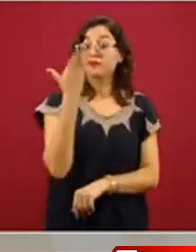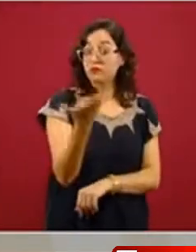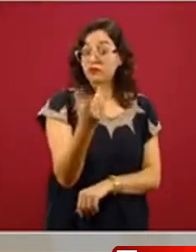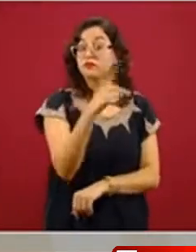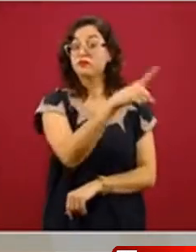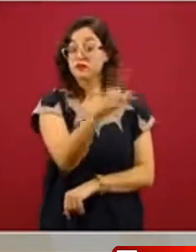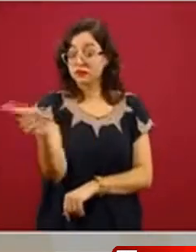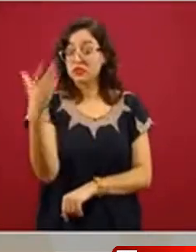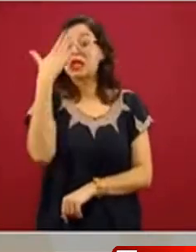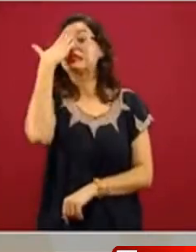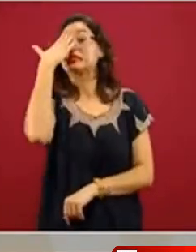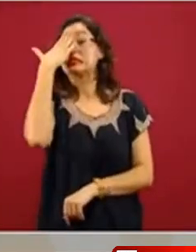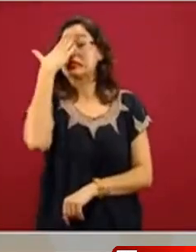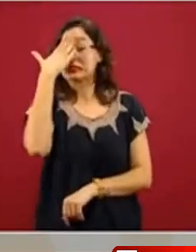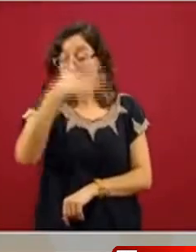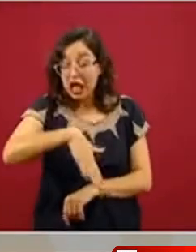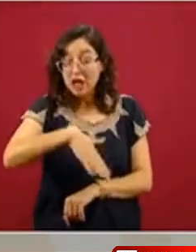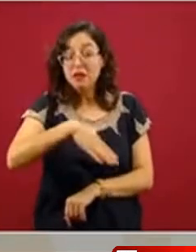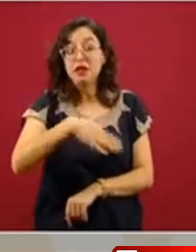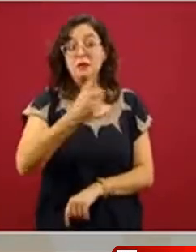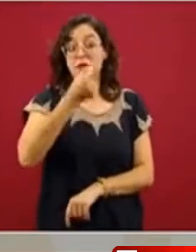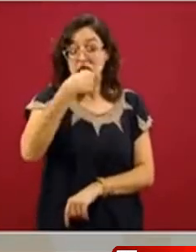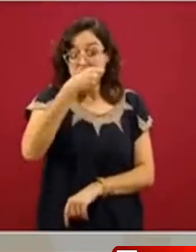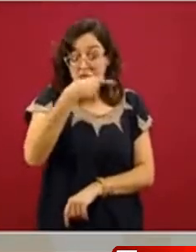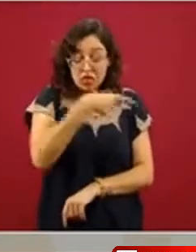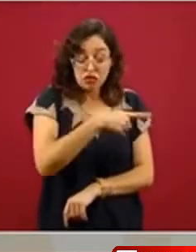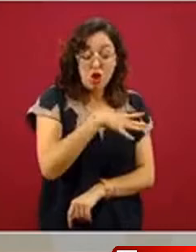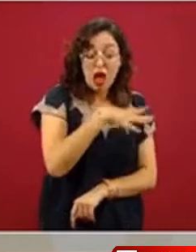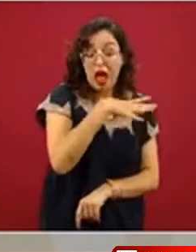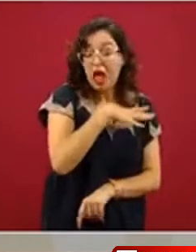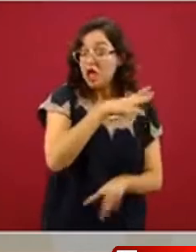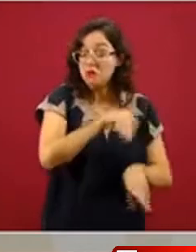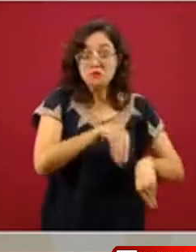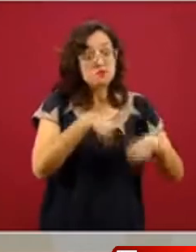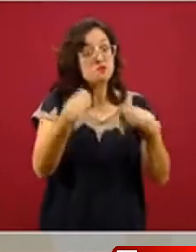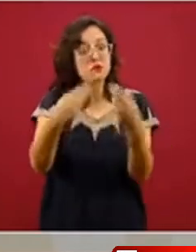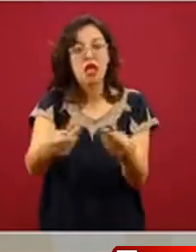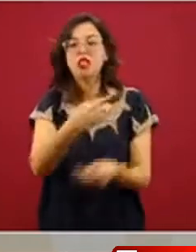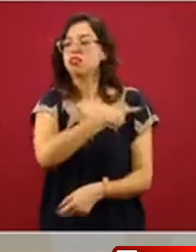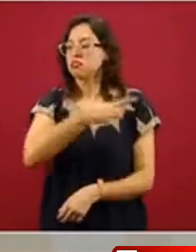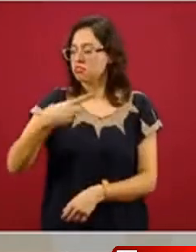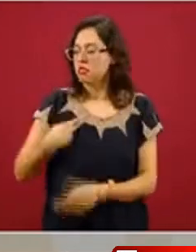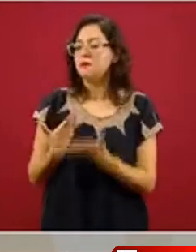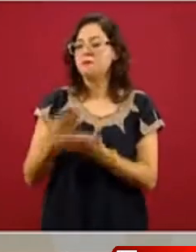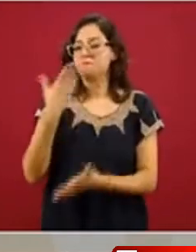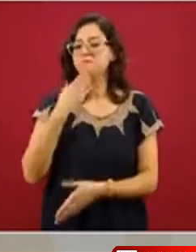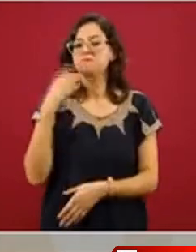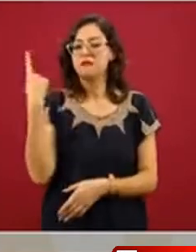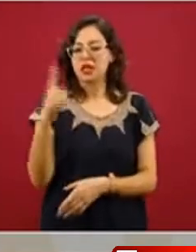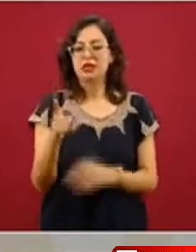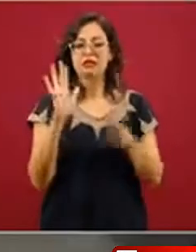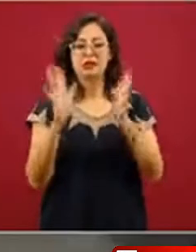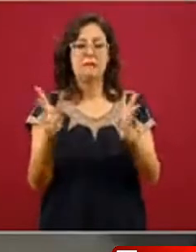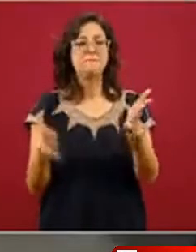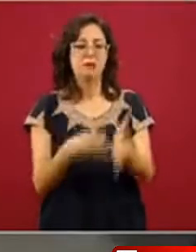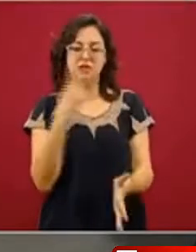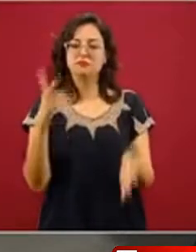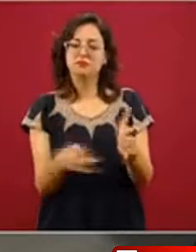una situación como esta la denuncie. Los canales están dispuestos, los hemos comentado varias veces. Muchas